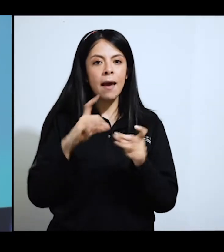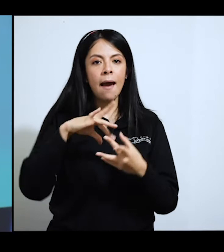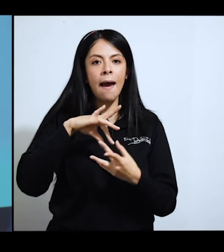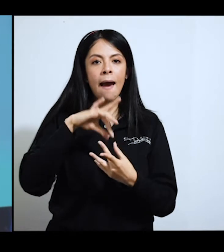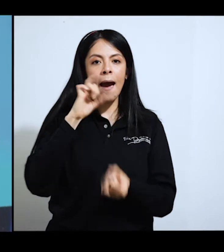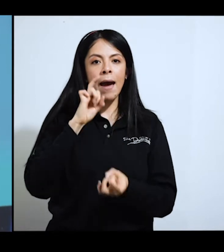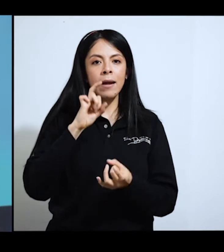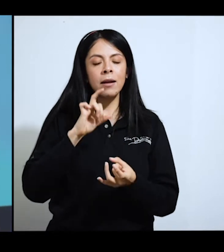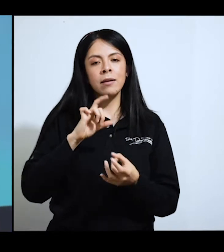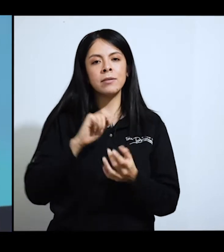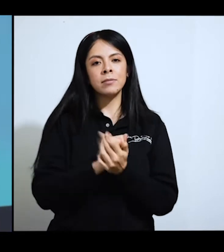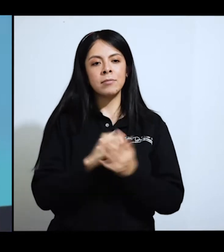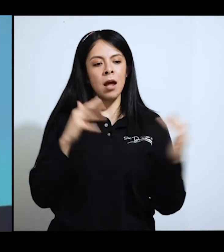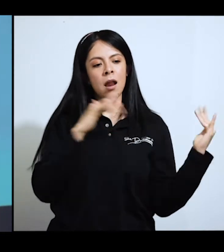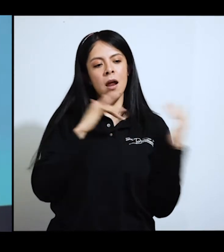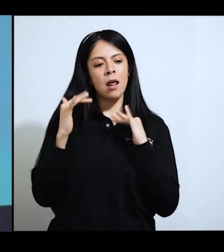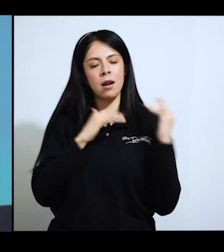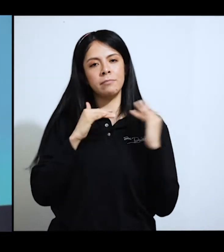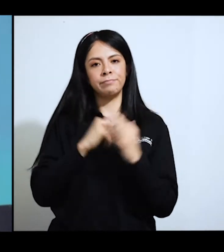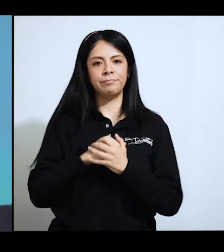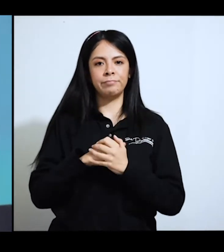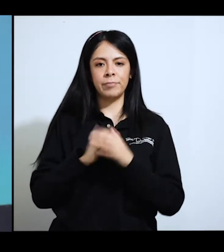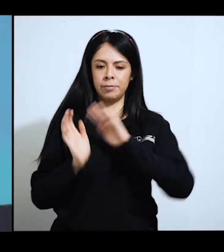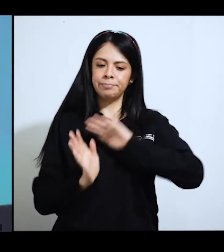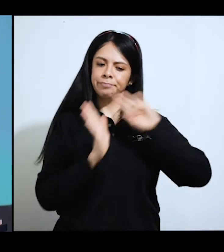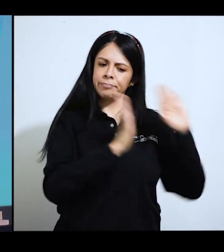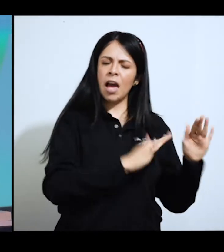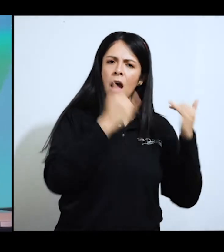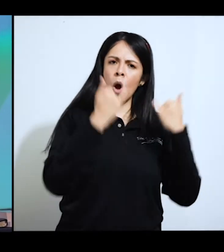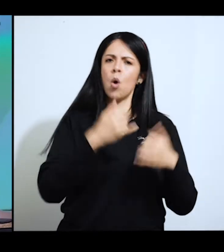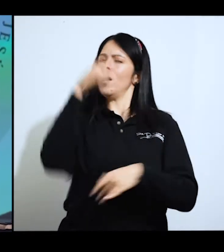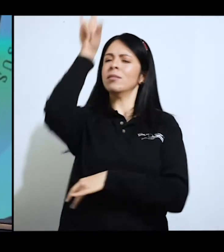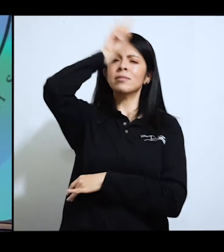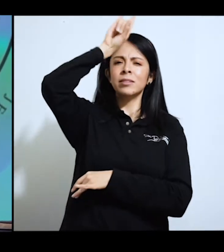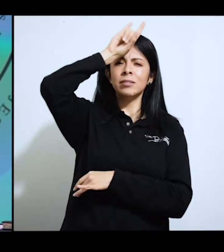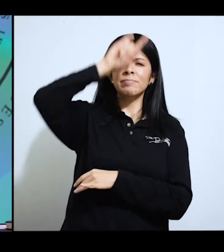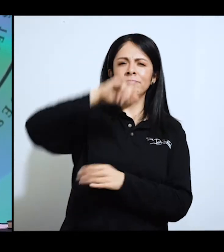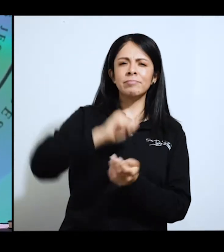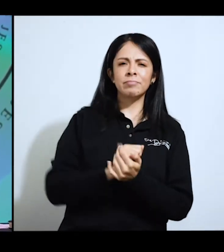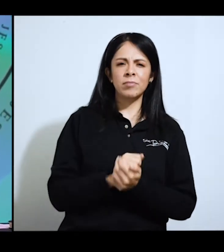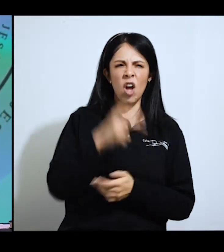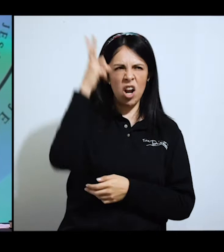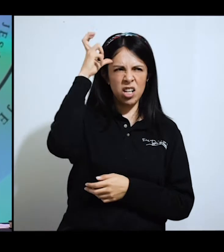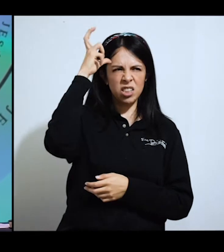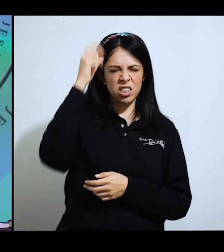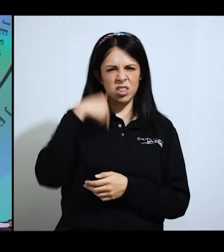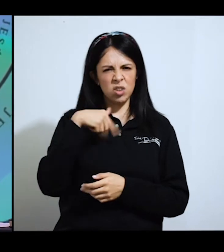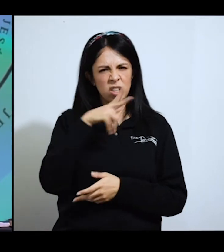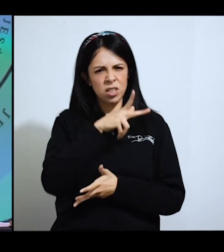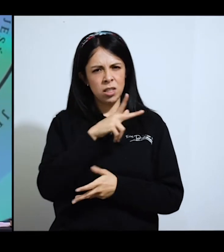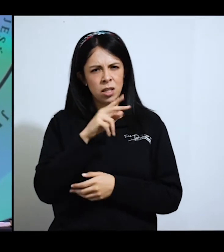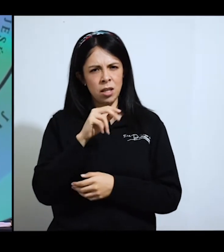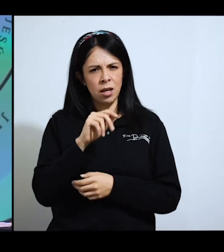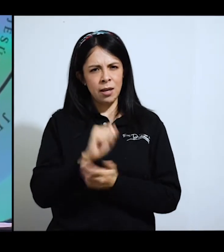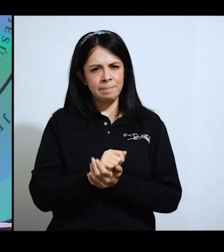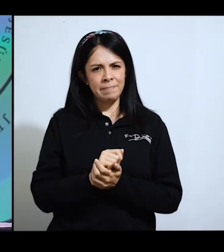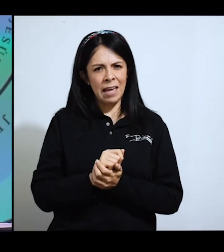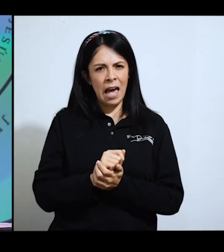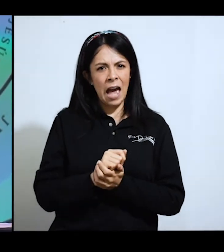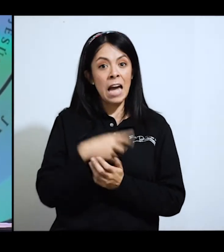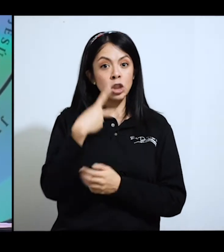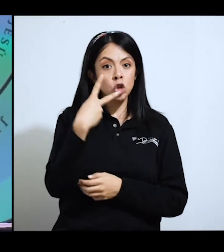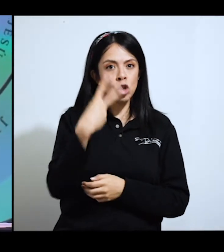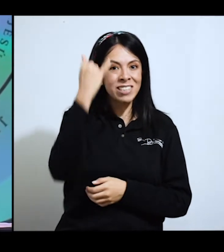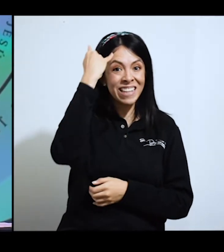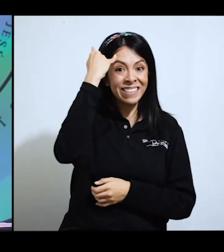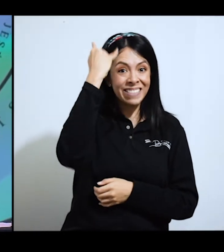de la guerra espiritual. Ahora, con respecto a los demonios y Satanás,